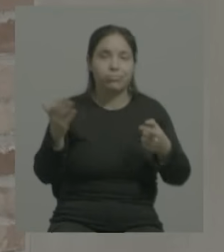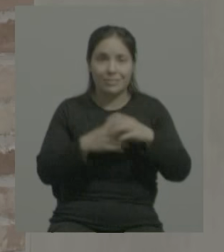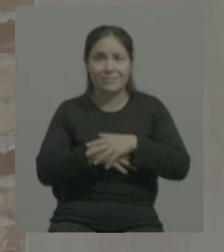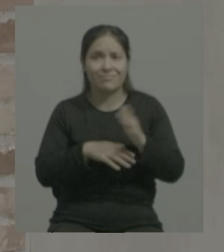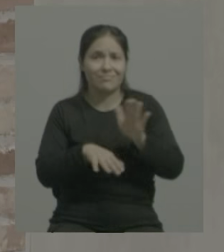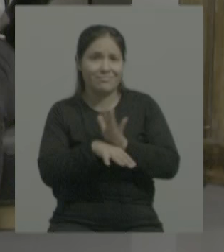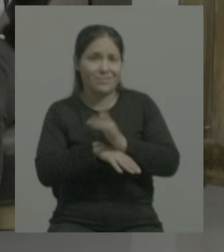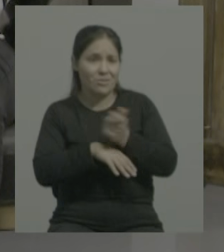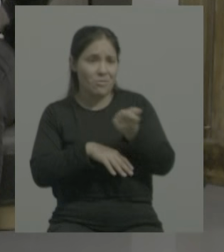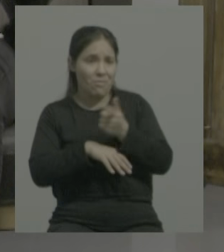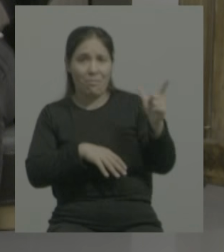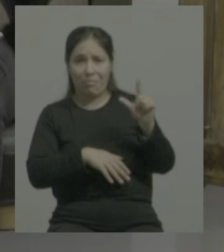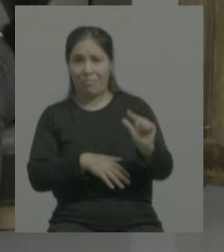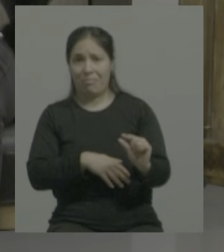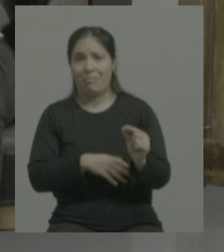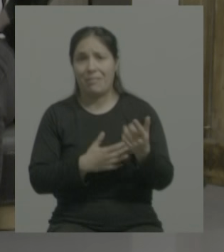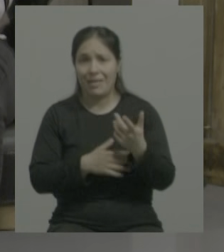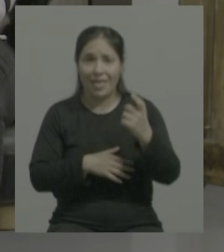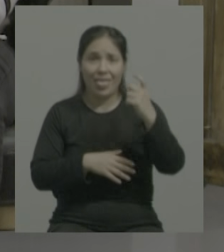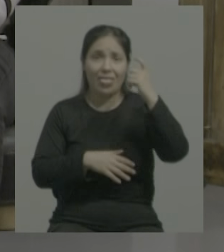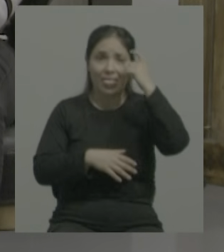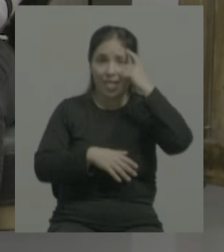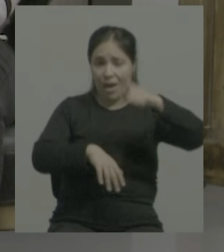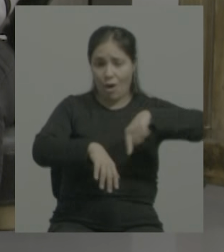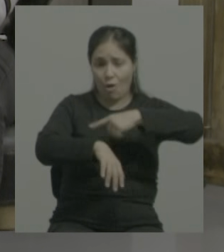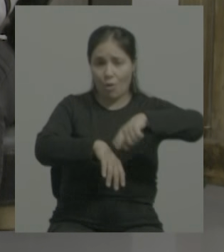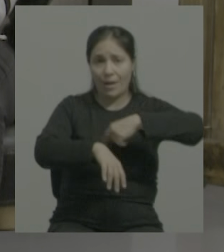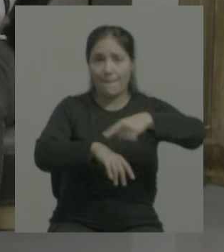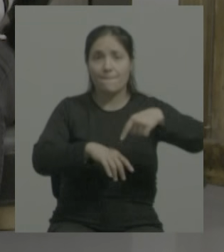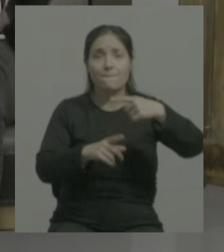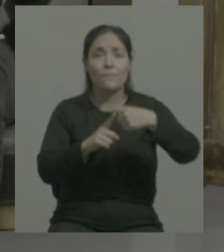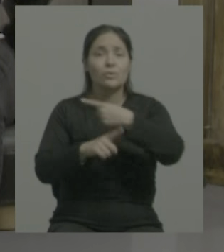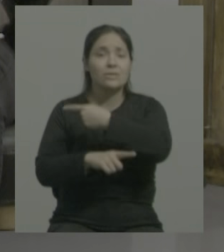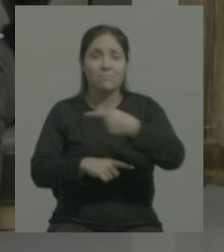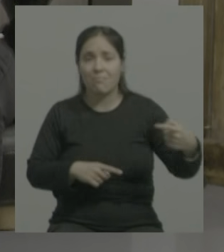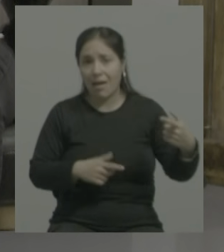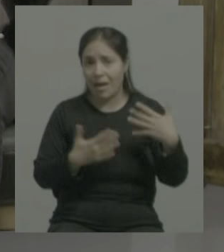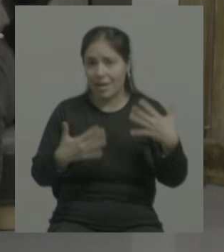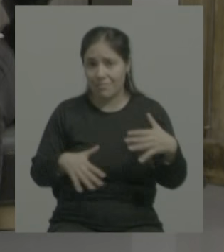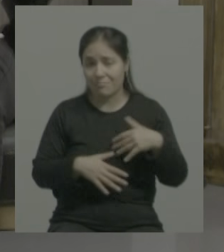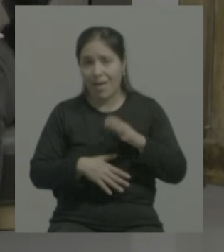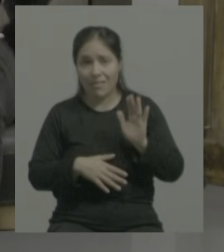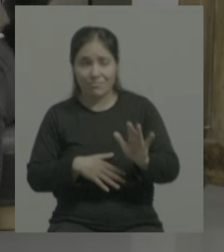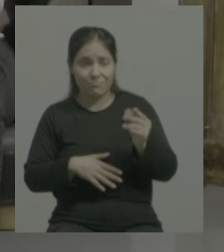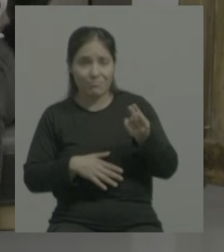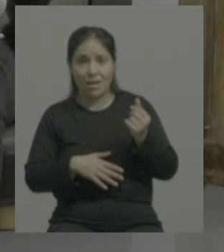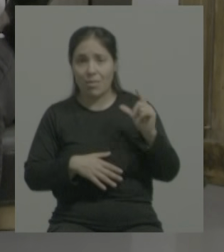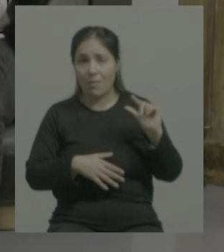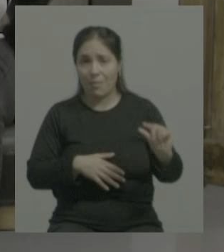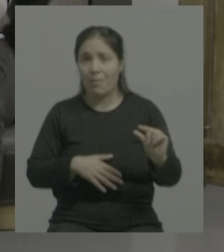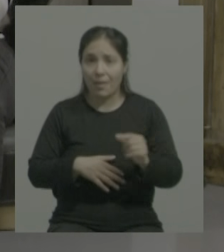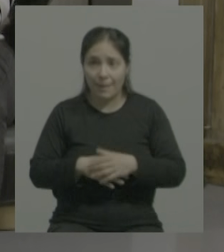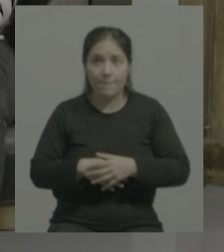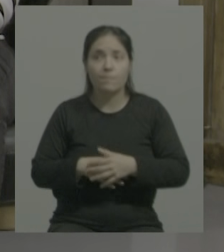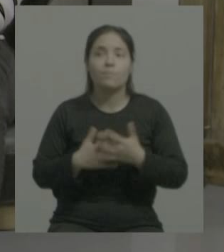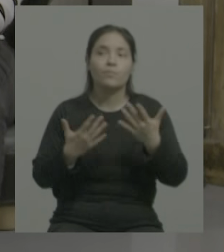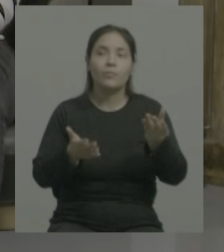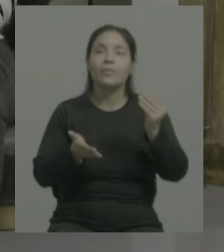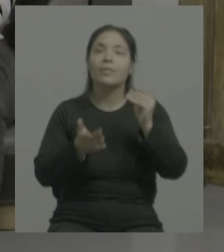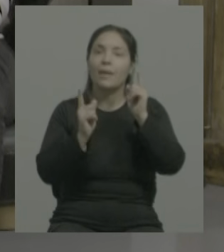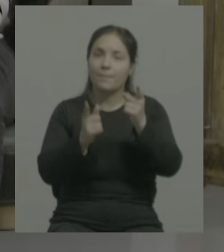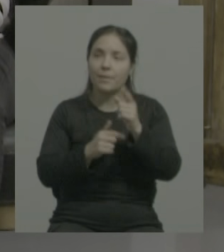que... Totalmente. O sea, son 10 horas semanales, bueno, es eso, digamos, ¿no? Entonces, la verdad que... Nada, no lo mencioné